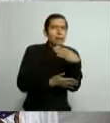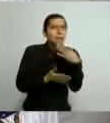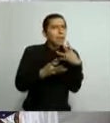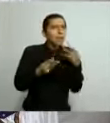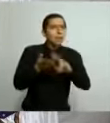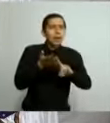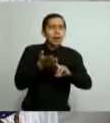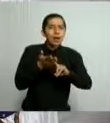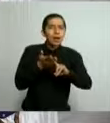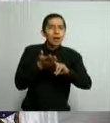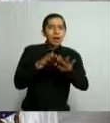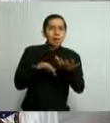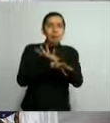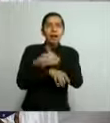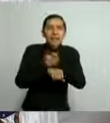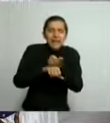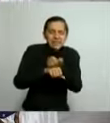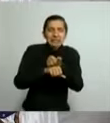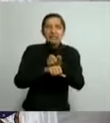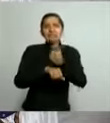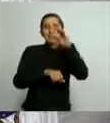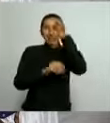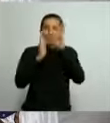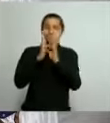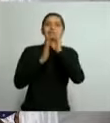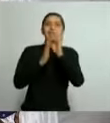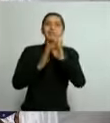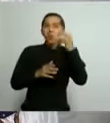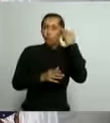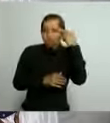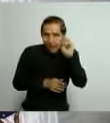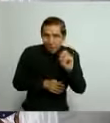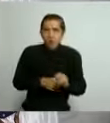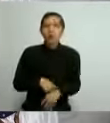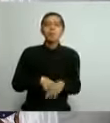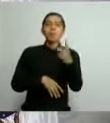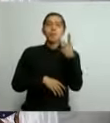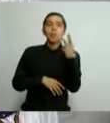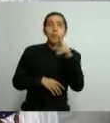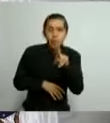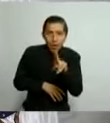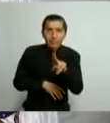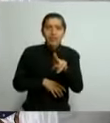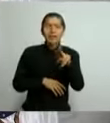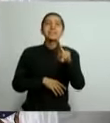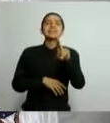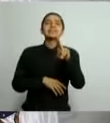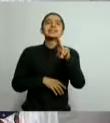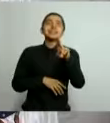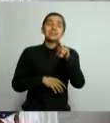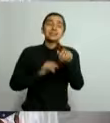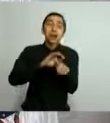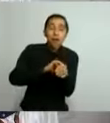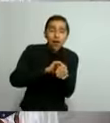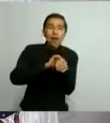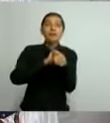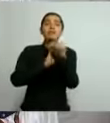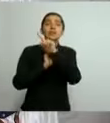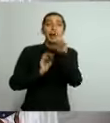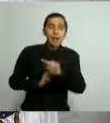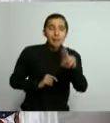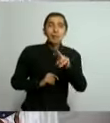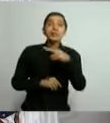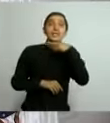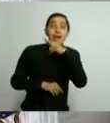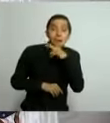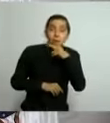pasaron a amarilla. Huetamo, Parácuaro, Puruándiro, Zaguayo, Zacapu y Zamora.